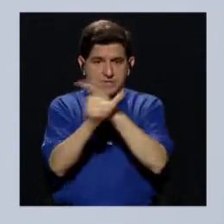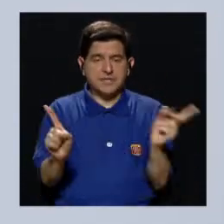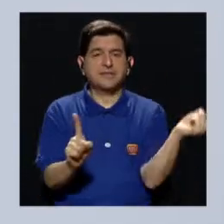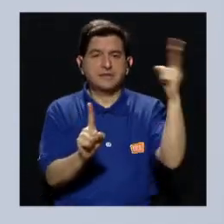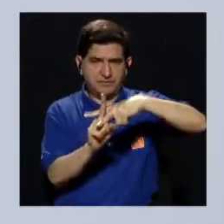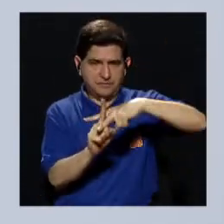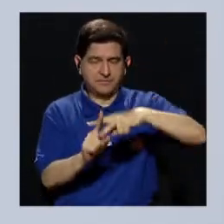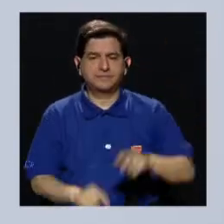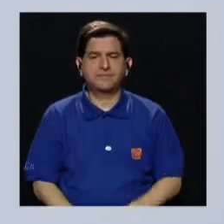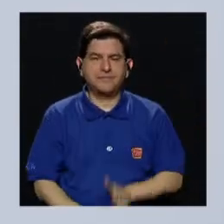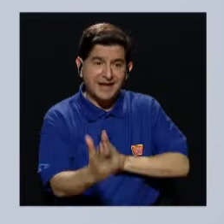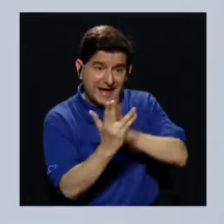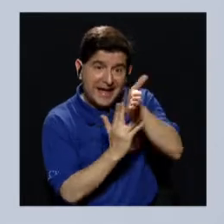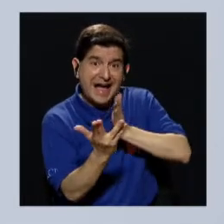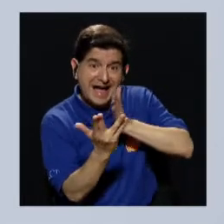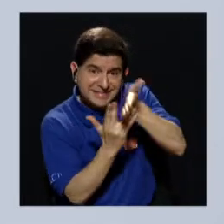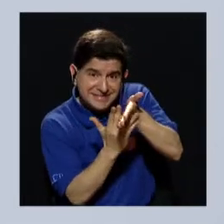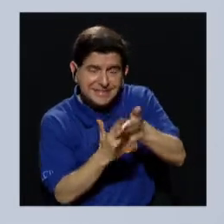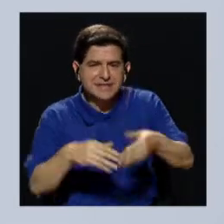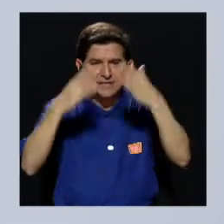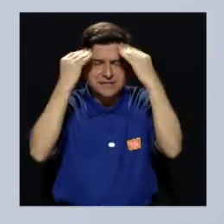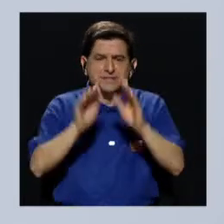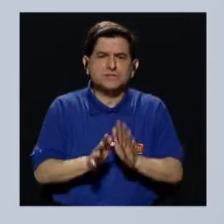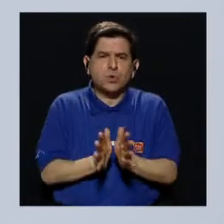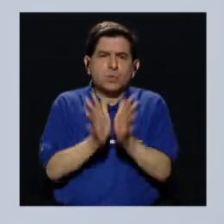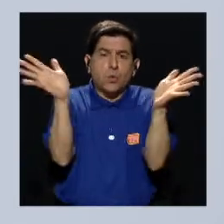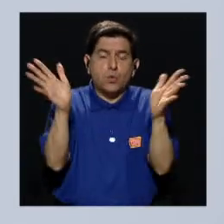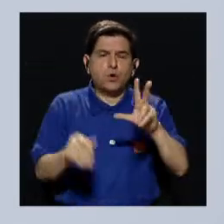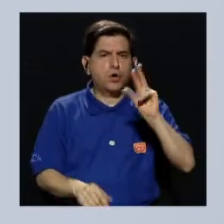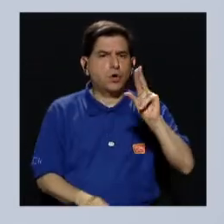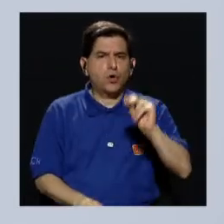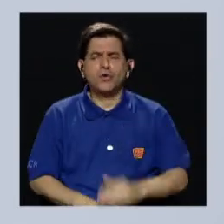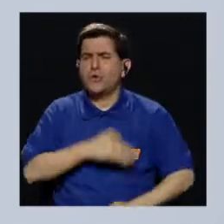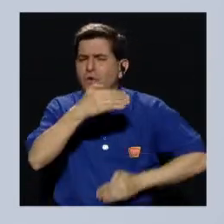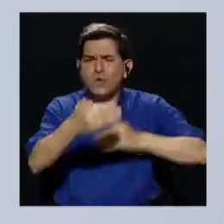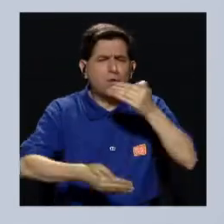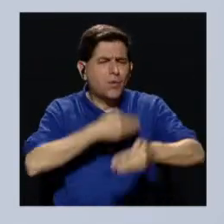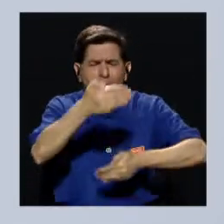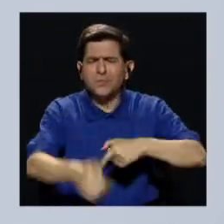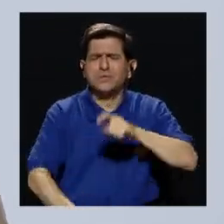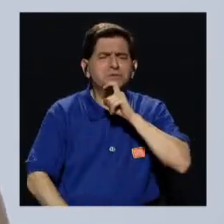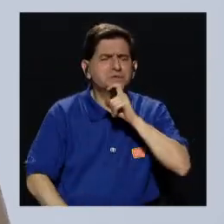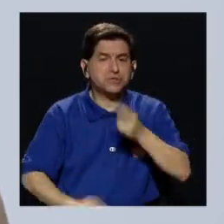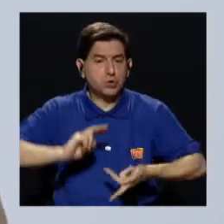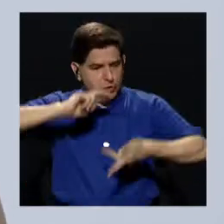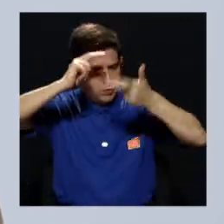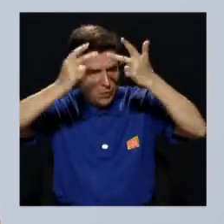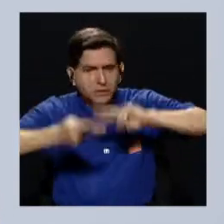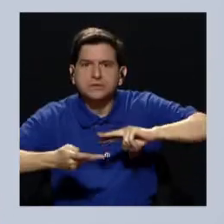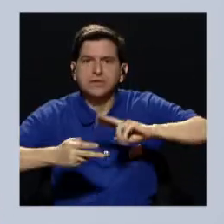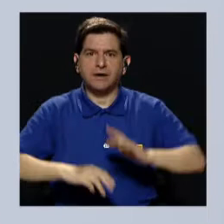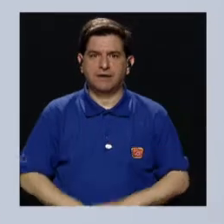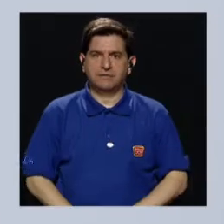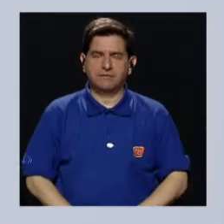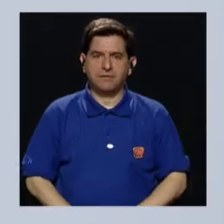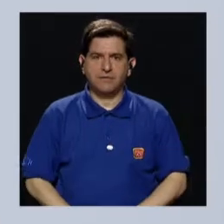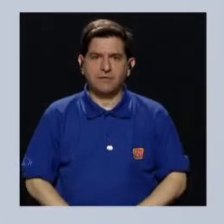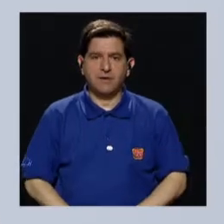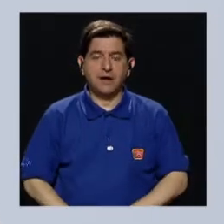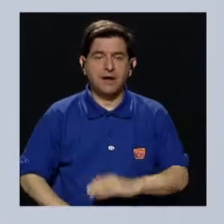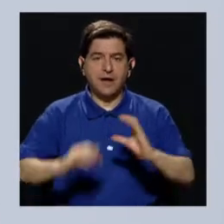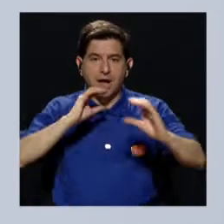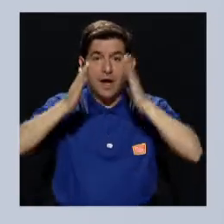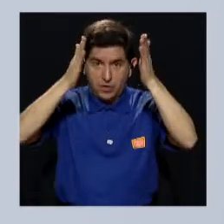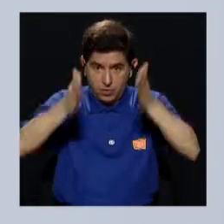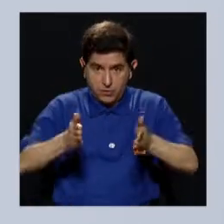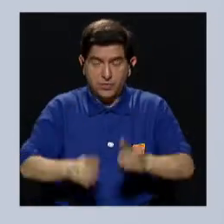libre el acceso a los datos públicos no debería ser un camino empedrado todo lo contrario a los y